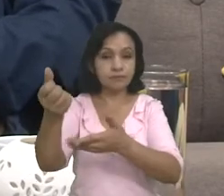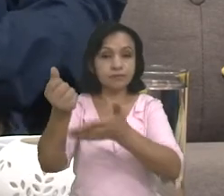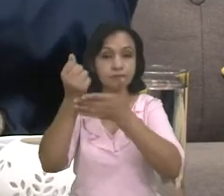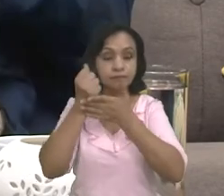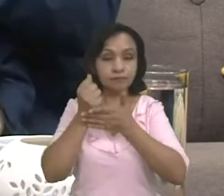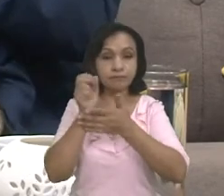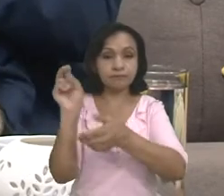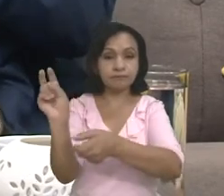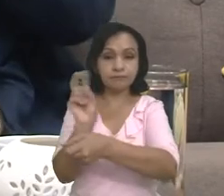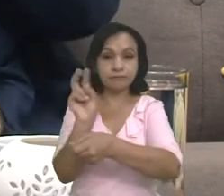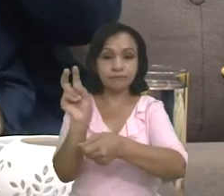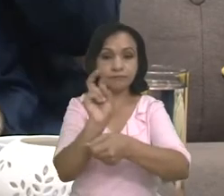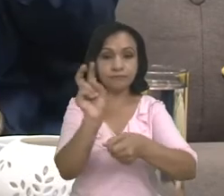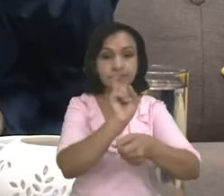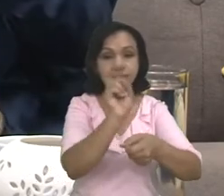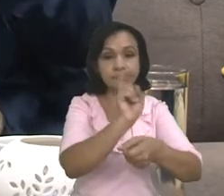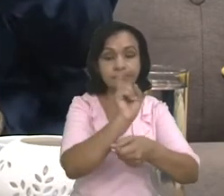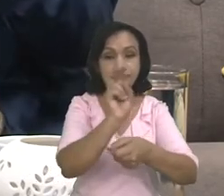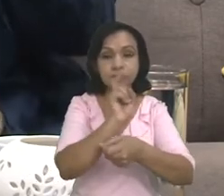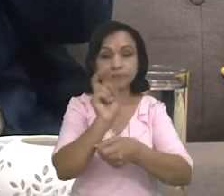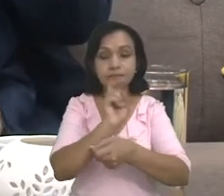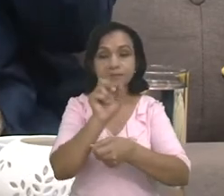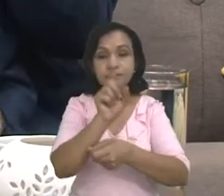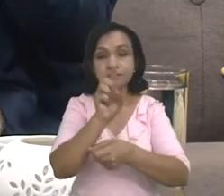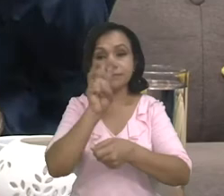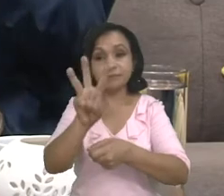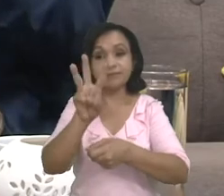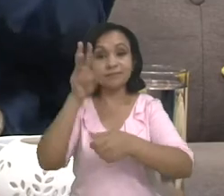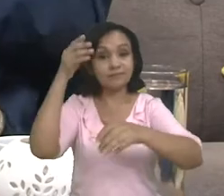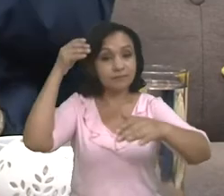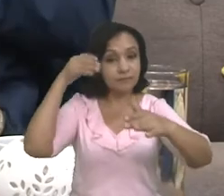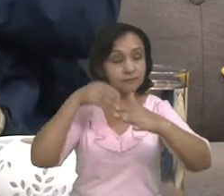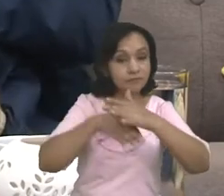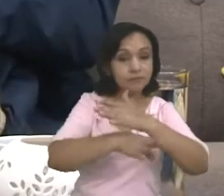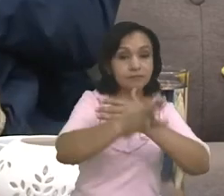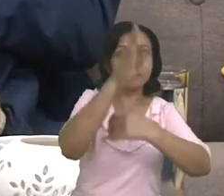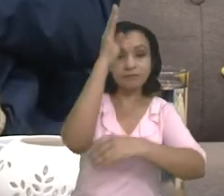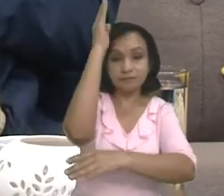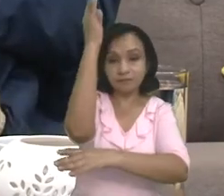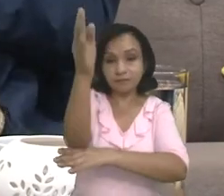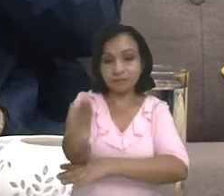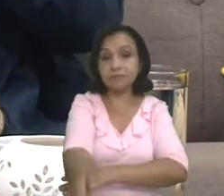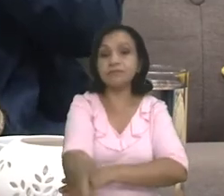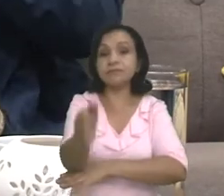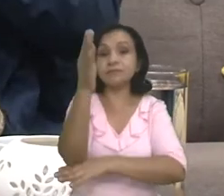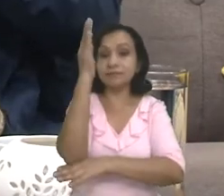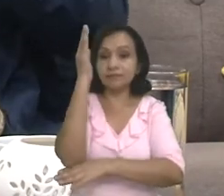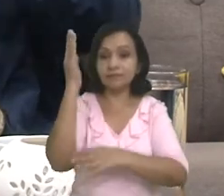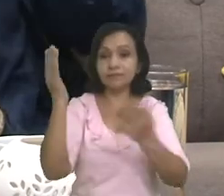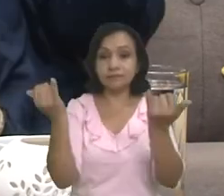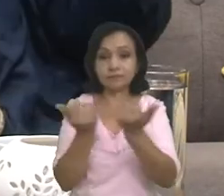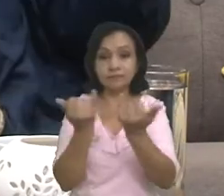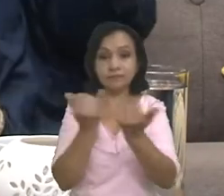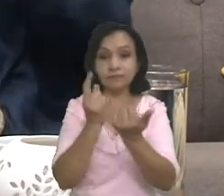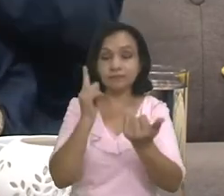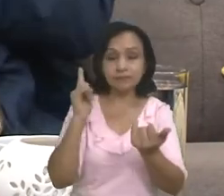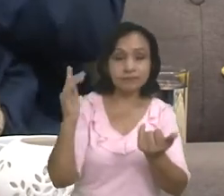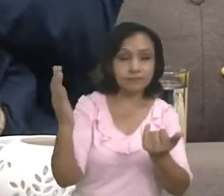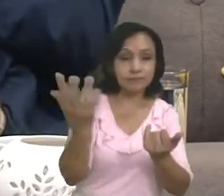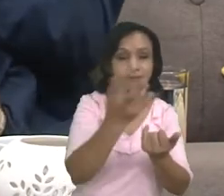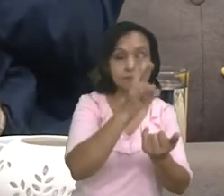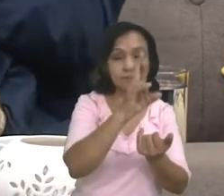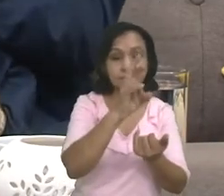vigilancia que tenemos en los tres puntos de entrada además de los 13 puntos de trabajo que lo tenemos en toda la red